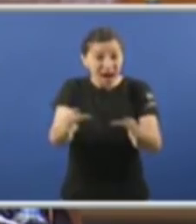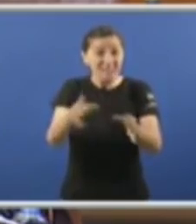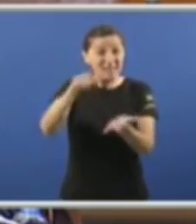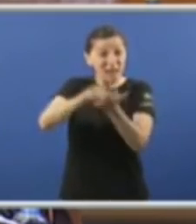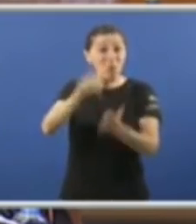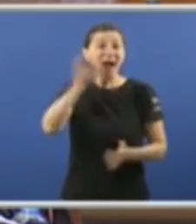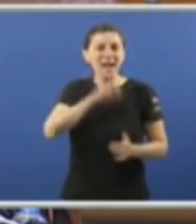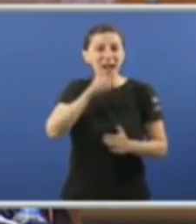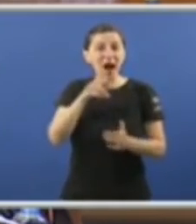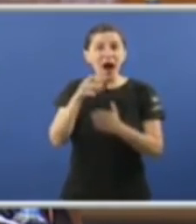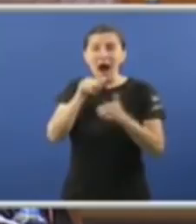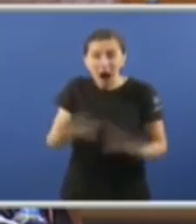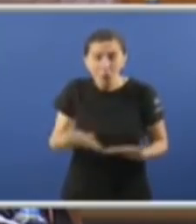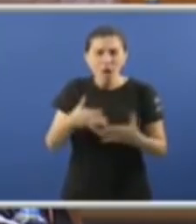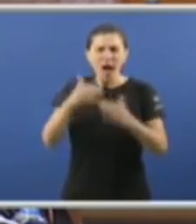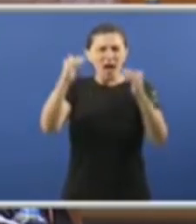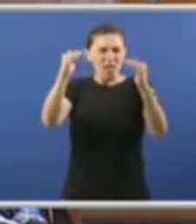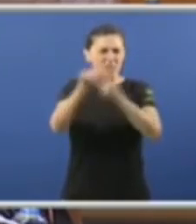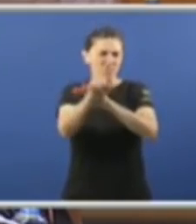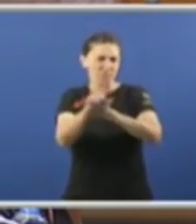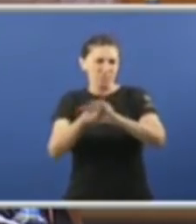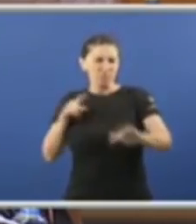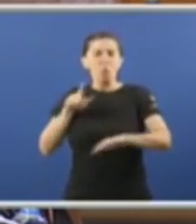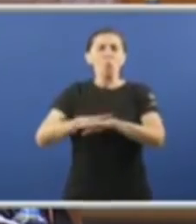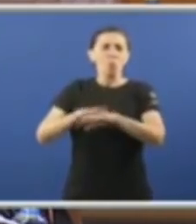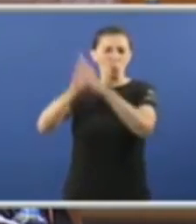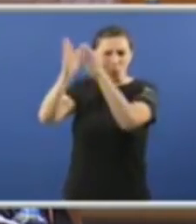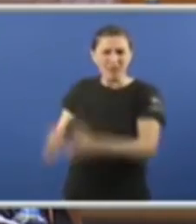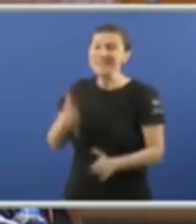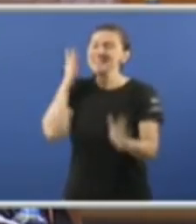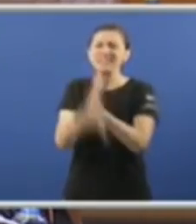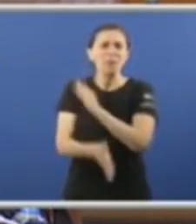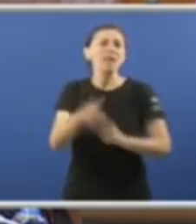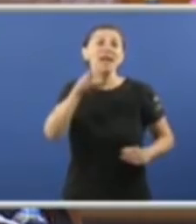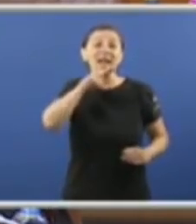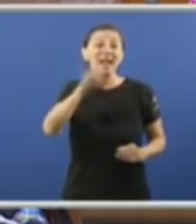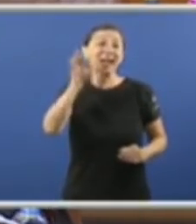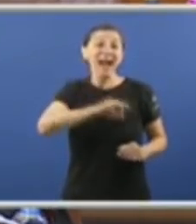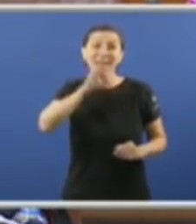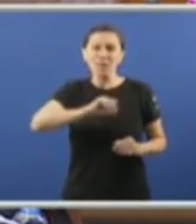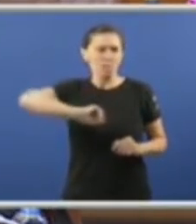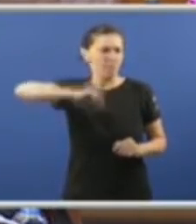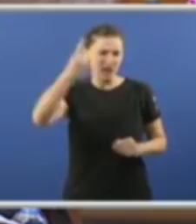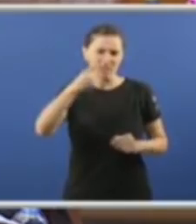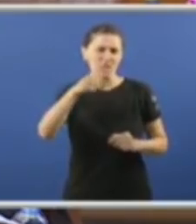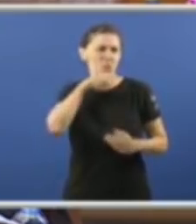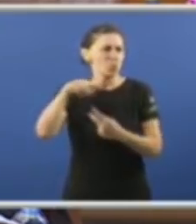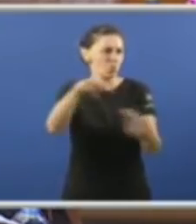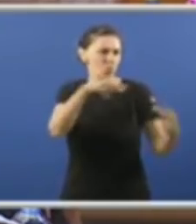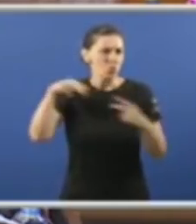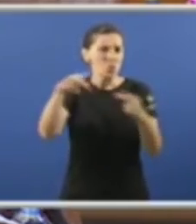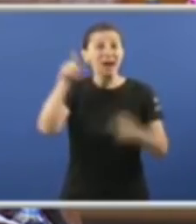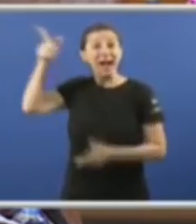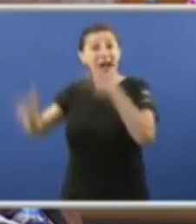nosa lingua propia. Porque, mire, sempre se falou máis galego que euskera, pero sabe cal é a diferencia que hai hoxe entre o galego e o euskera? Que mentre